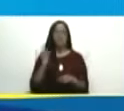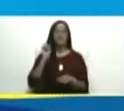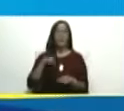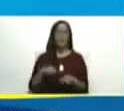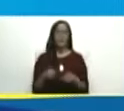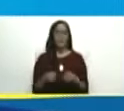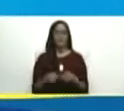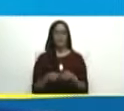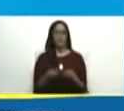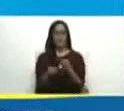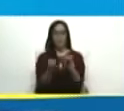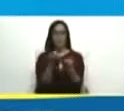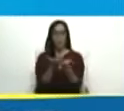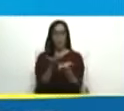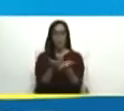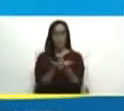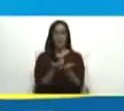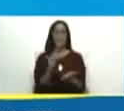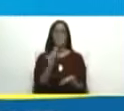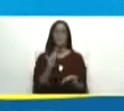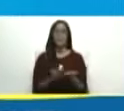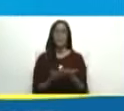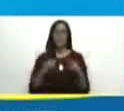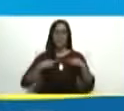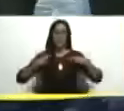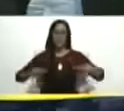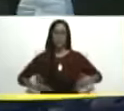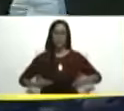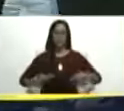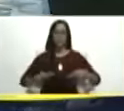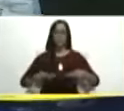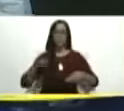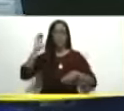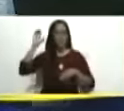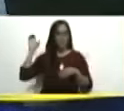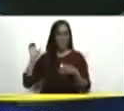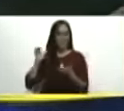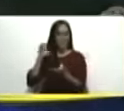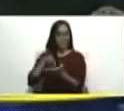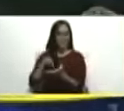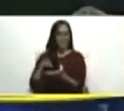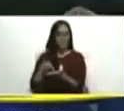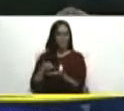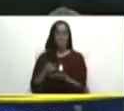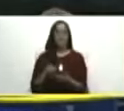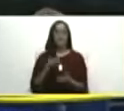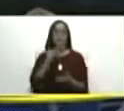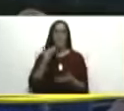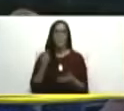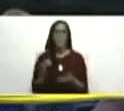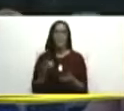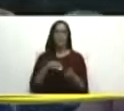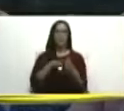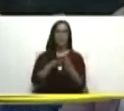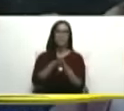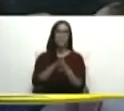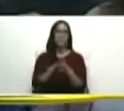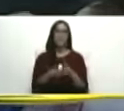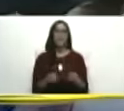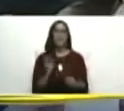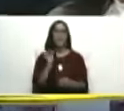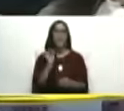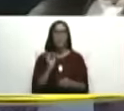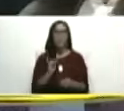va a permitir que los recursos de las regiones puedan tener un mejor rendimiento y una mayor eficiencia en el momento